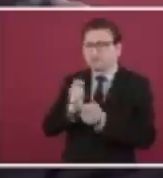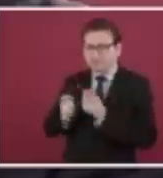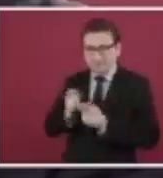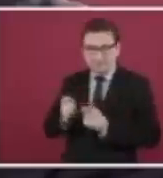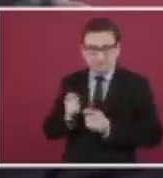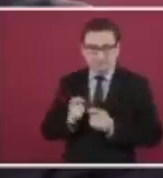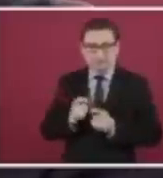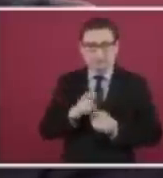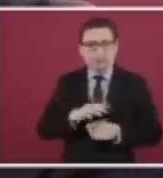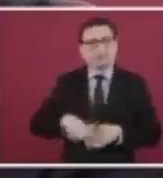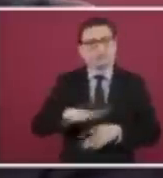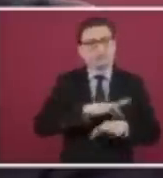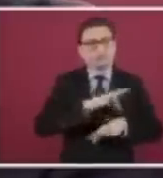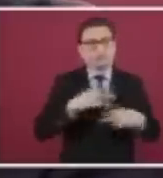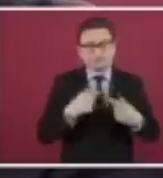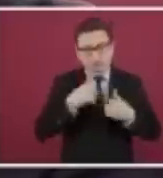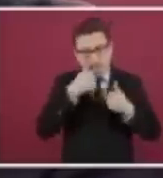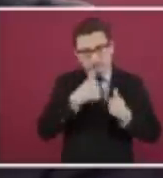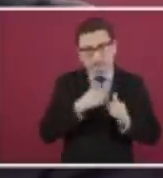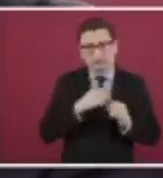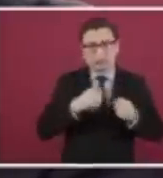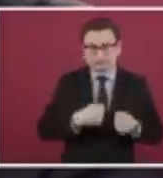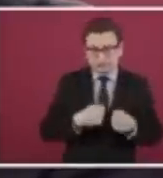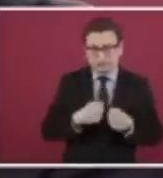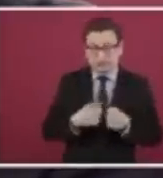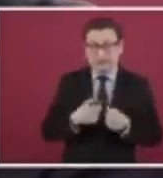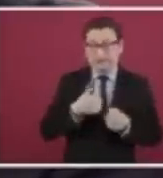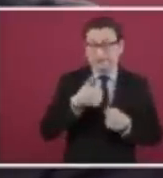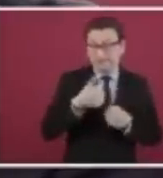inseguridad pública, desde antes de las 6,